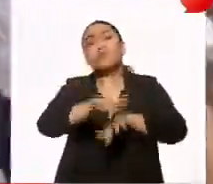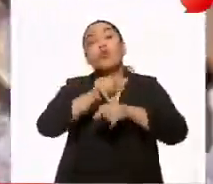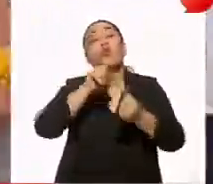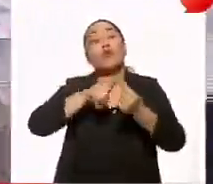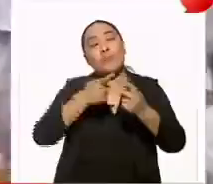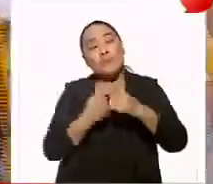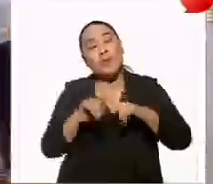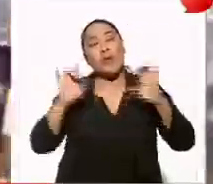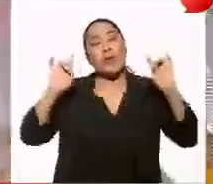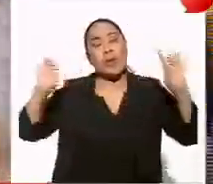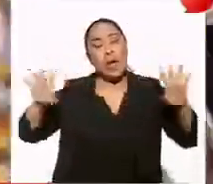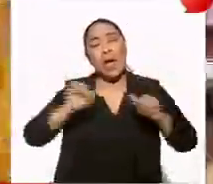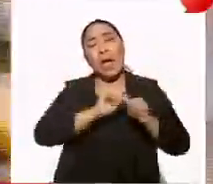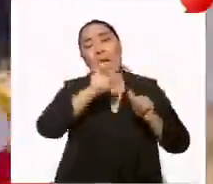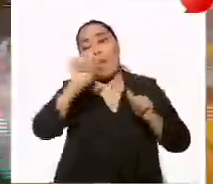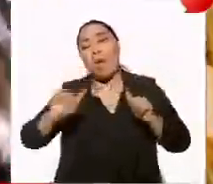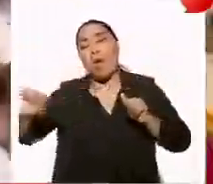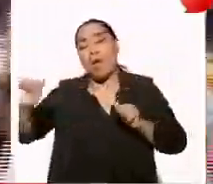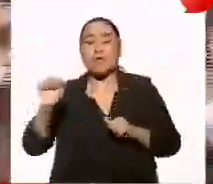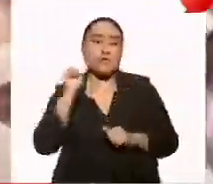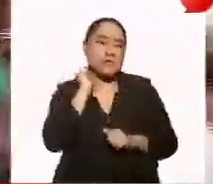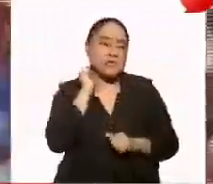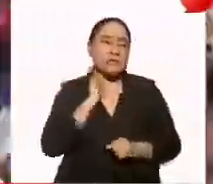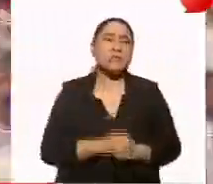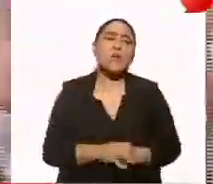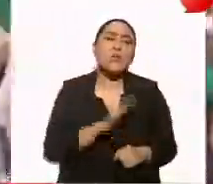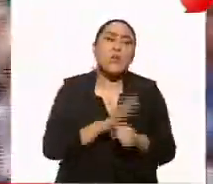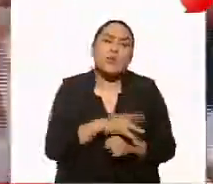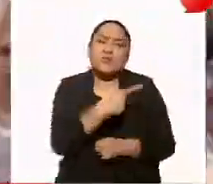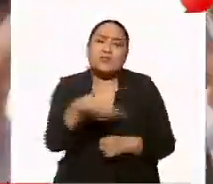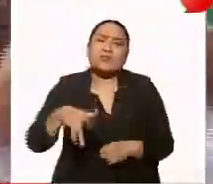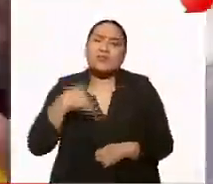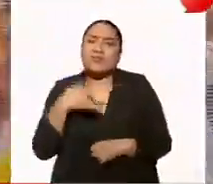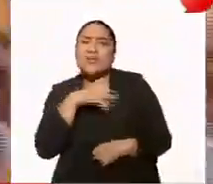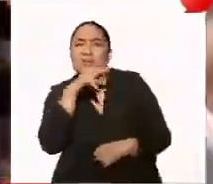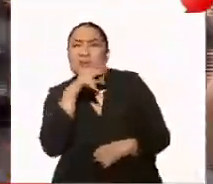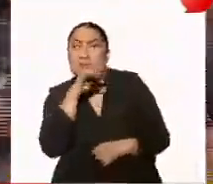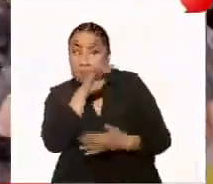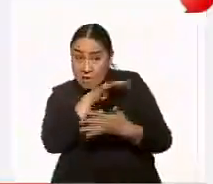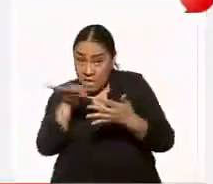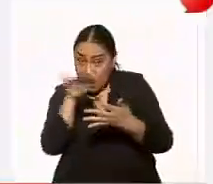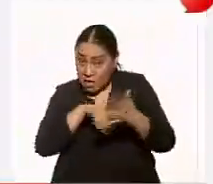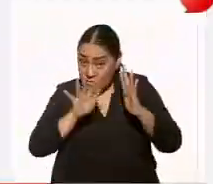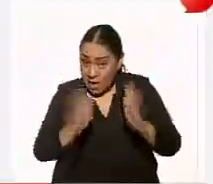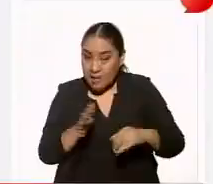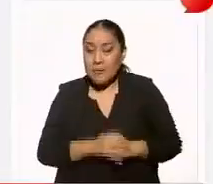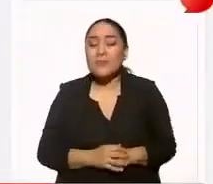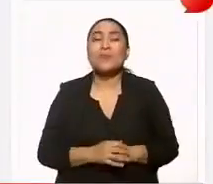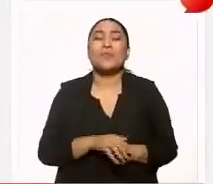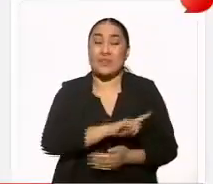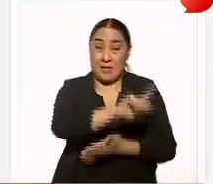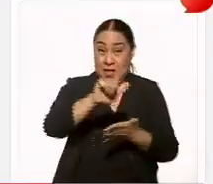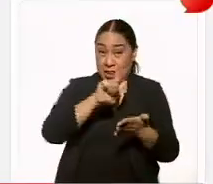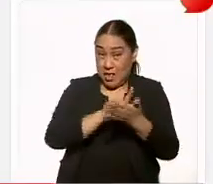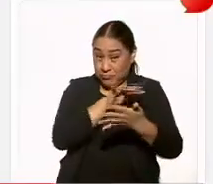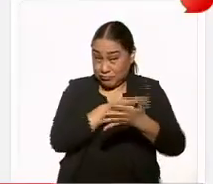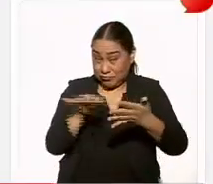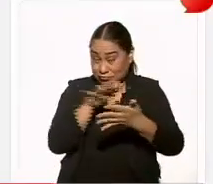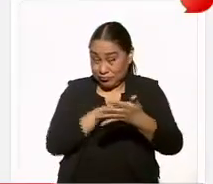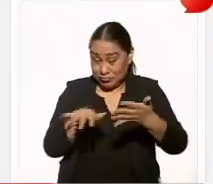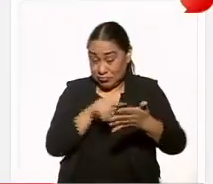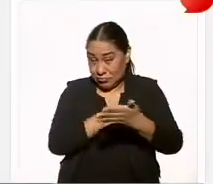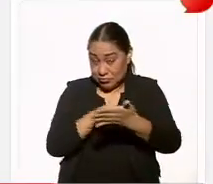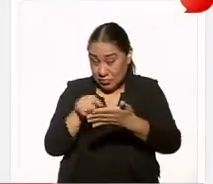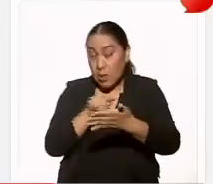Ángel de la Independencia al Senado. ¿Pero qué punto les preocupa de la reforma? ¿Han leído el dictamen? La reforma del Poder Judicial abre